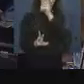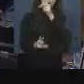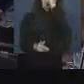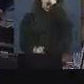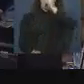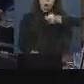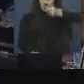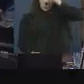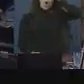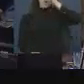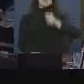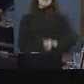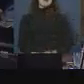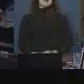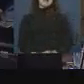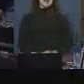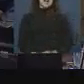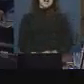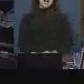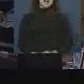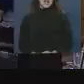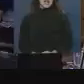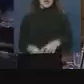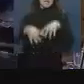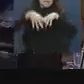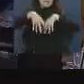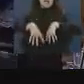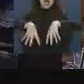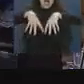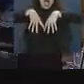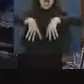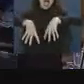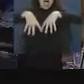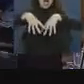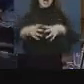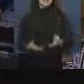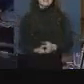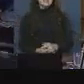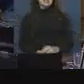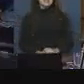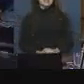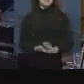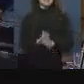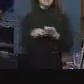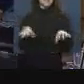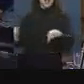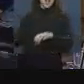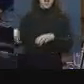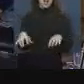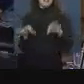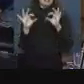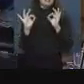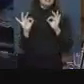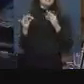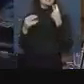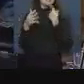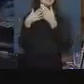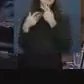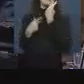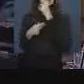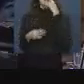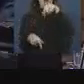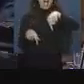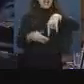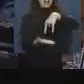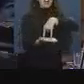es cierto la las marchas correspondientes todas la todas las actividades autóctonas que son del pueblo pero votan